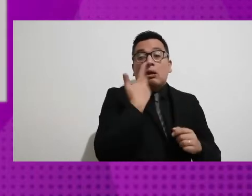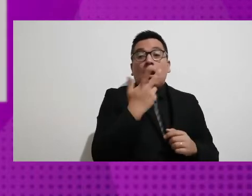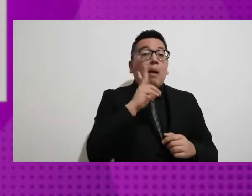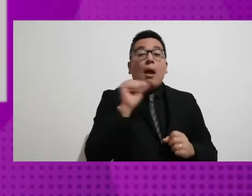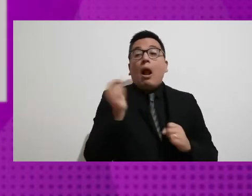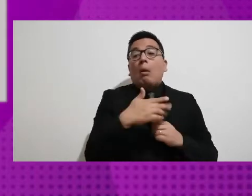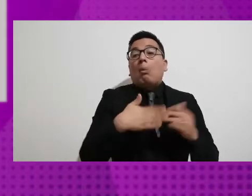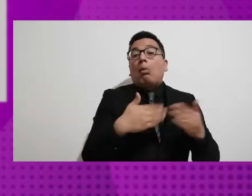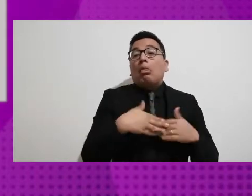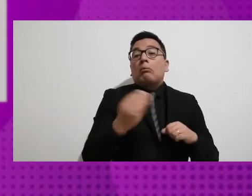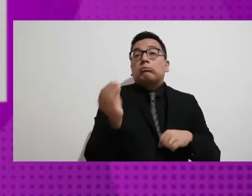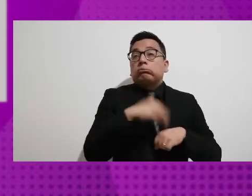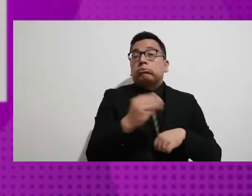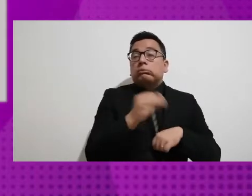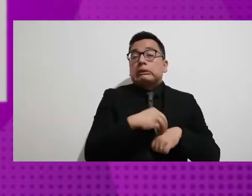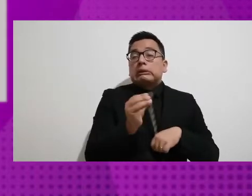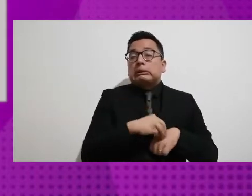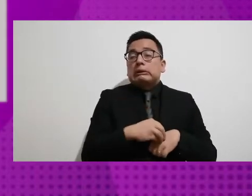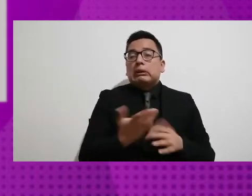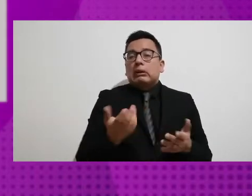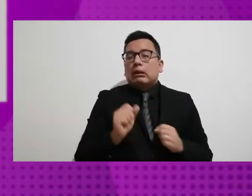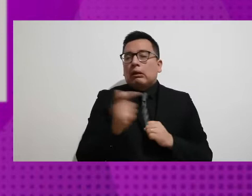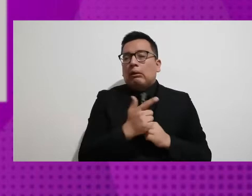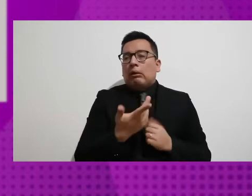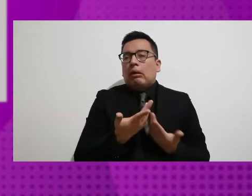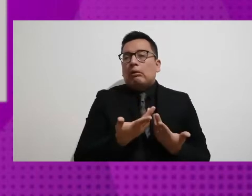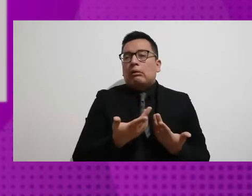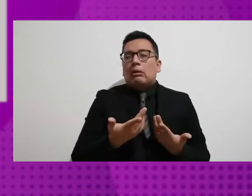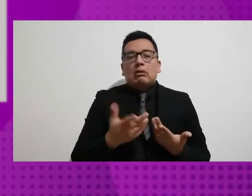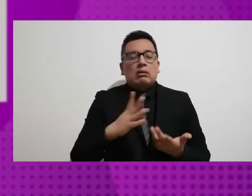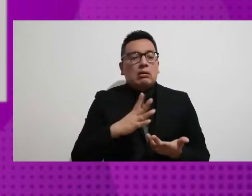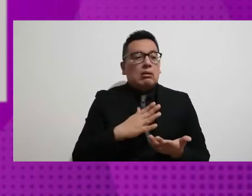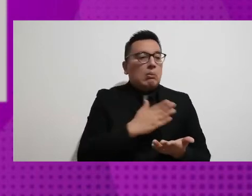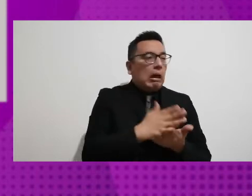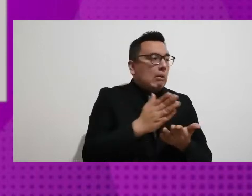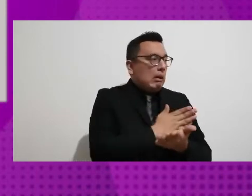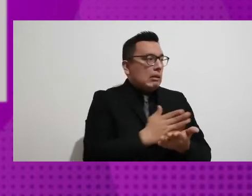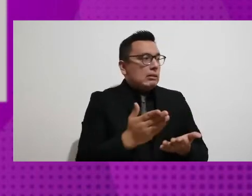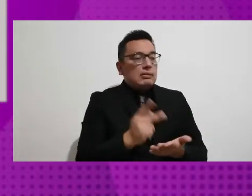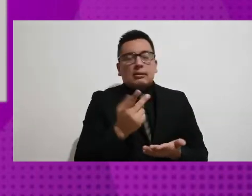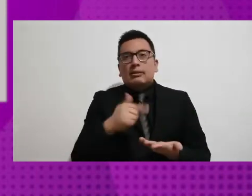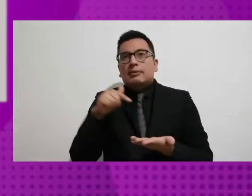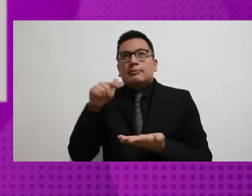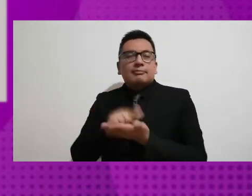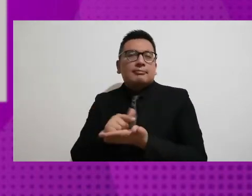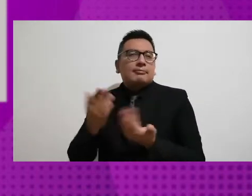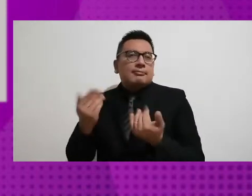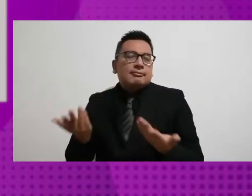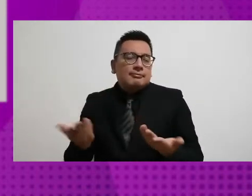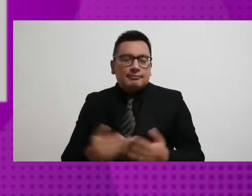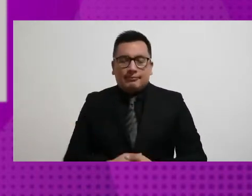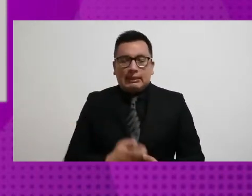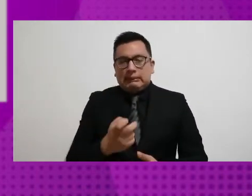son muy novedosos y quieren implementar algún sistema de gobierno o división de tareas pues que no está prevista en